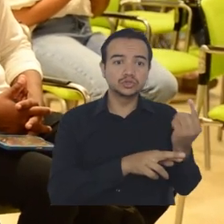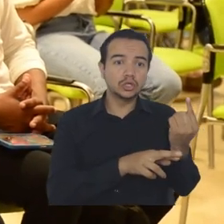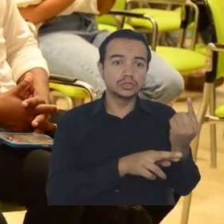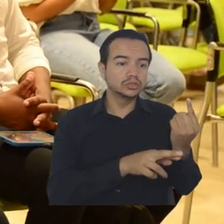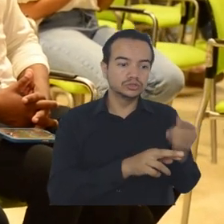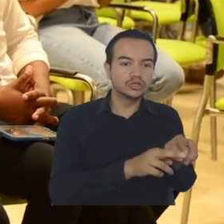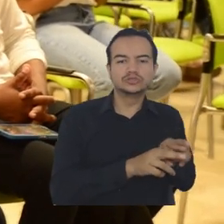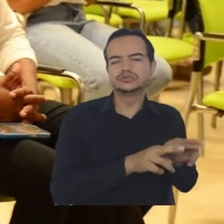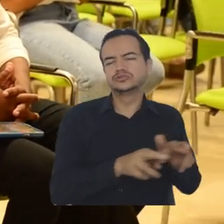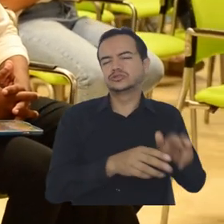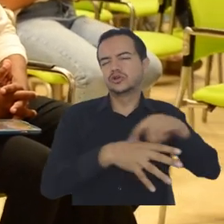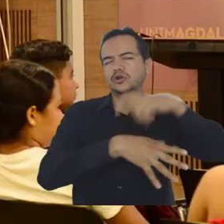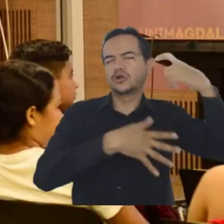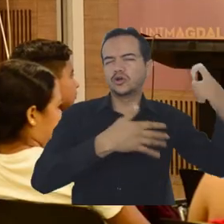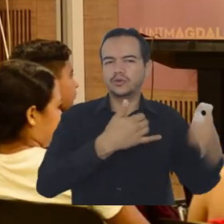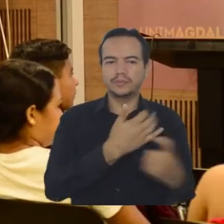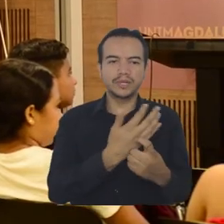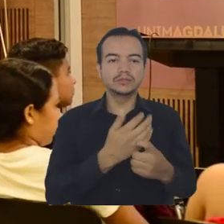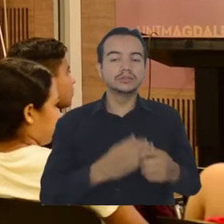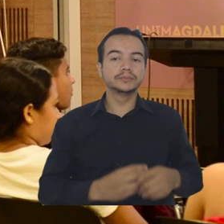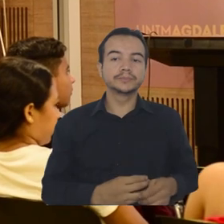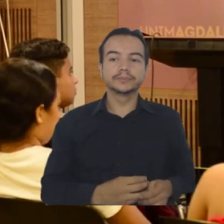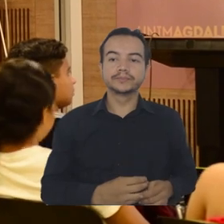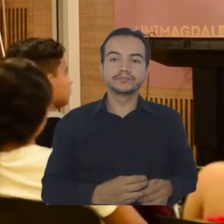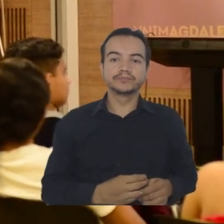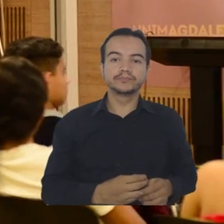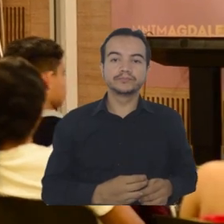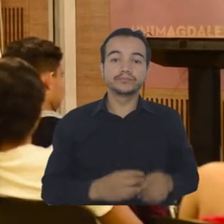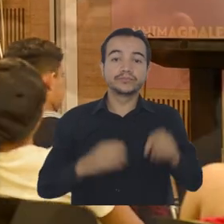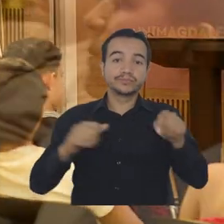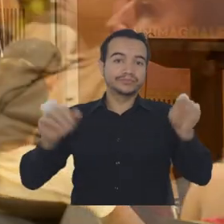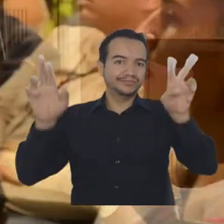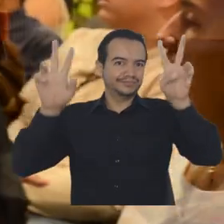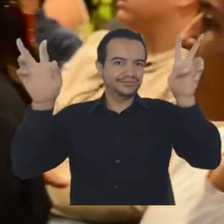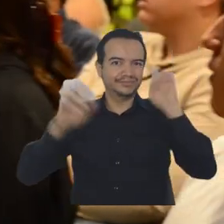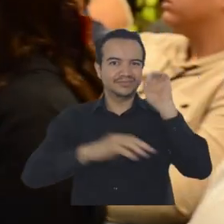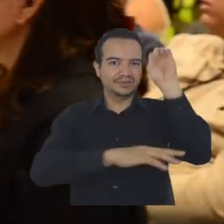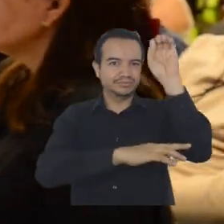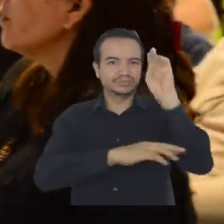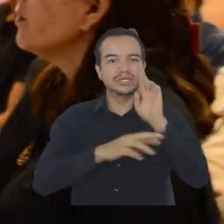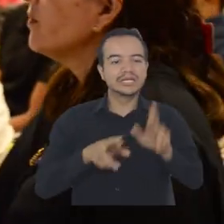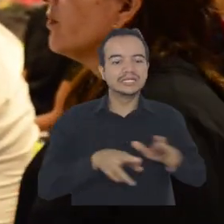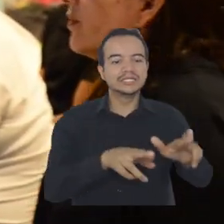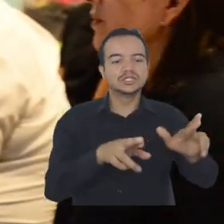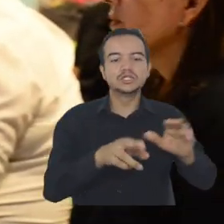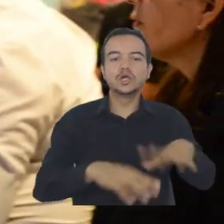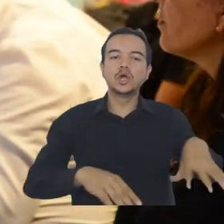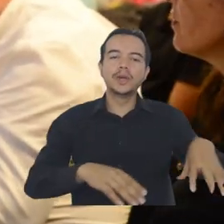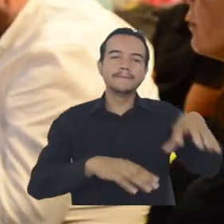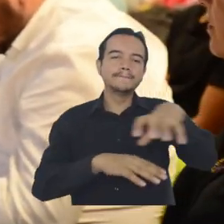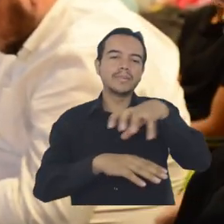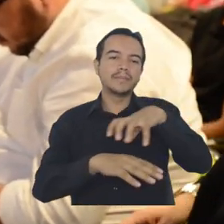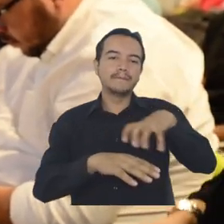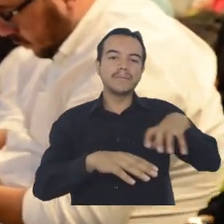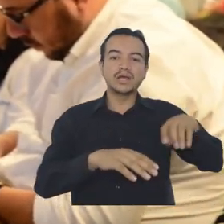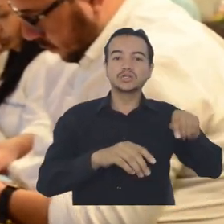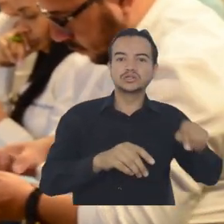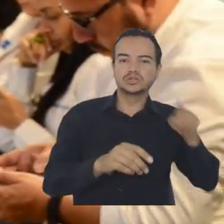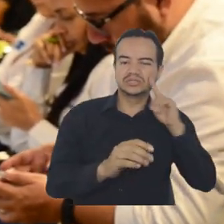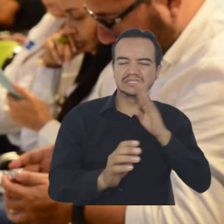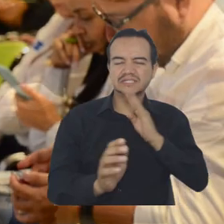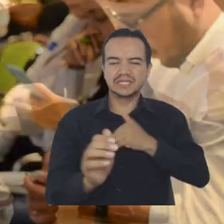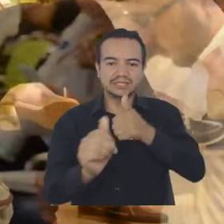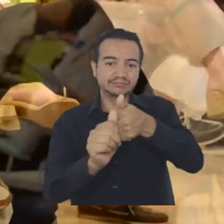toda la cuenca hidrográfica en general. La Cátedra del Río Magdalena, organizada por la Universidad desde la Vicerrectoría de Extensión y